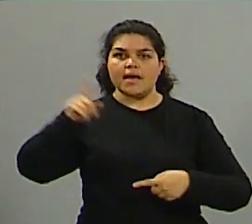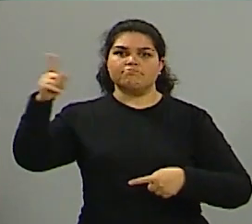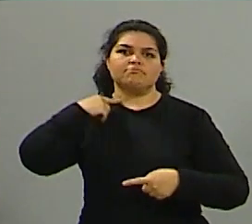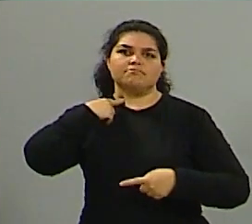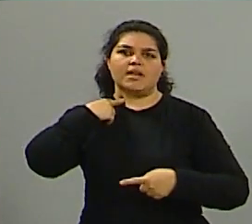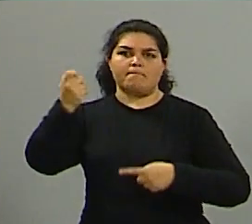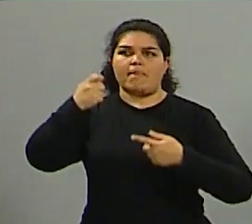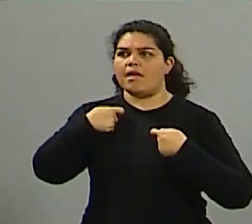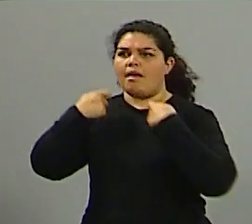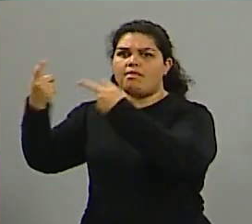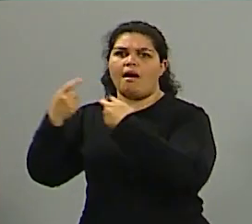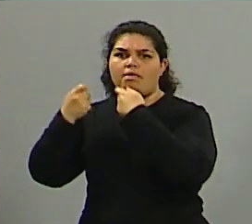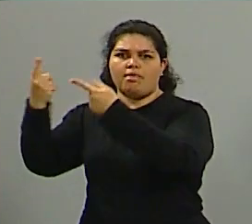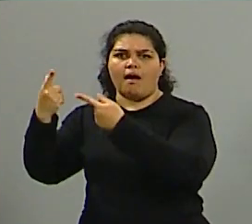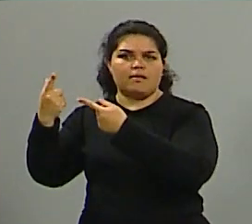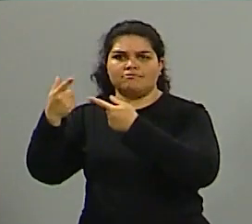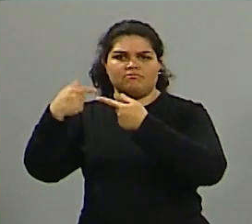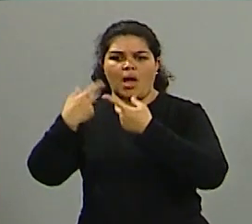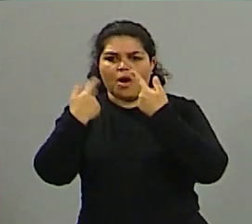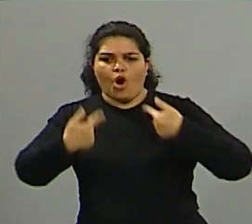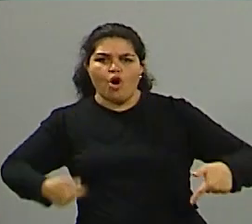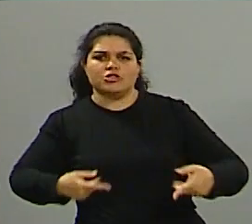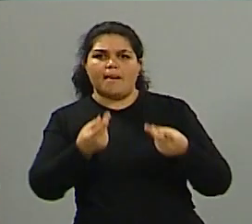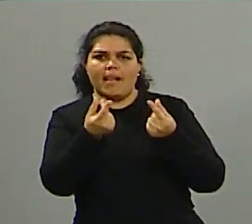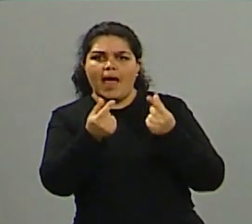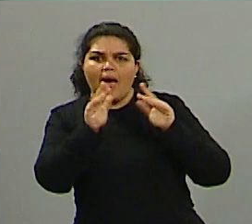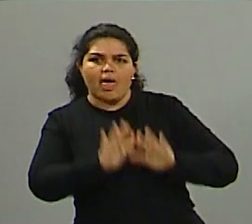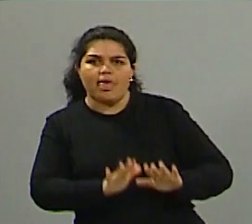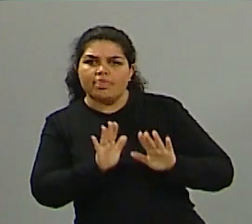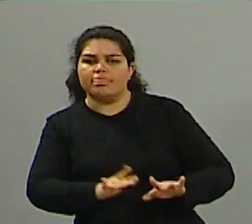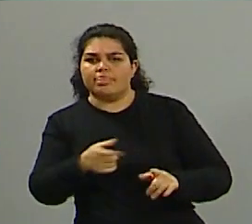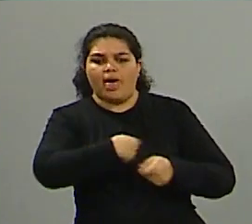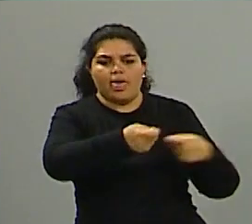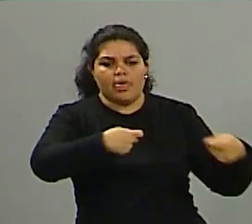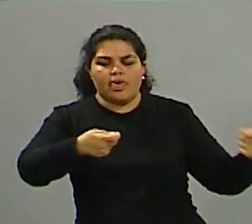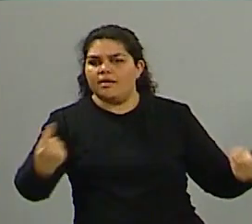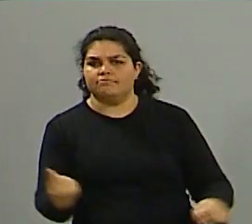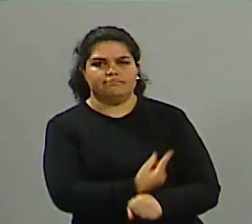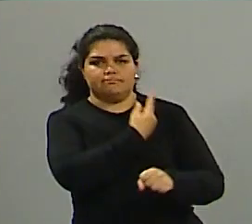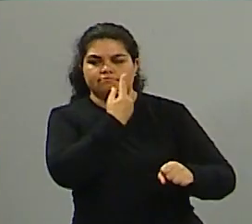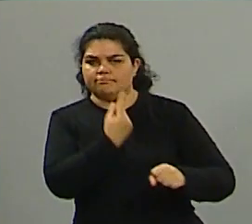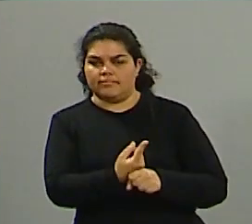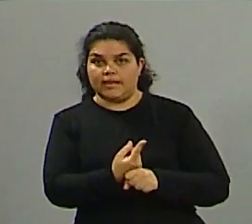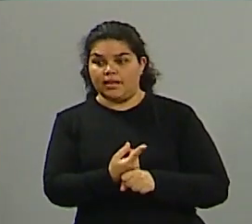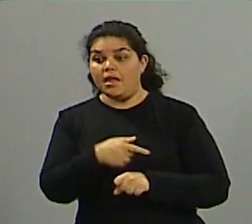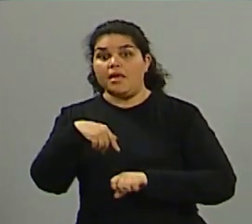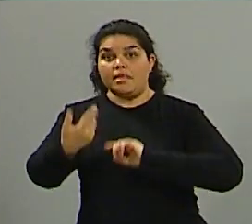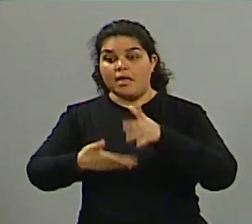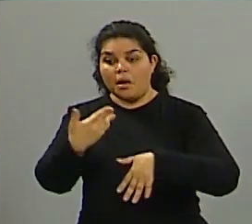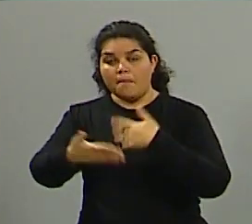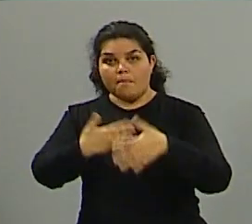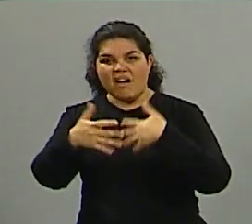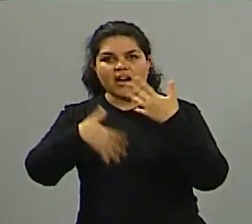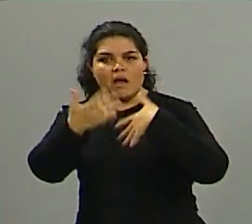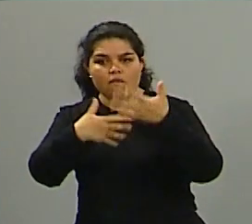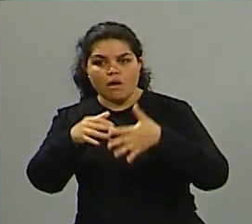¿no? Claro. Los gobiernos siguientes empiezan a mejorar la calidad de vida de la sociedad, en este caso mendocina. ¿Y